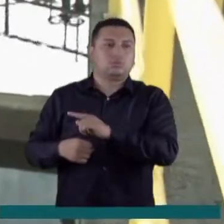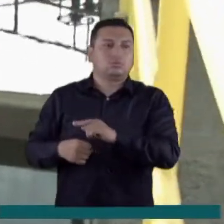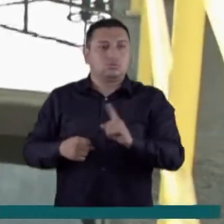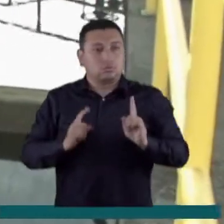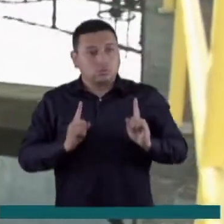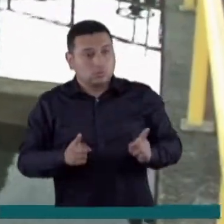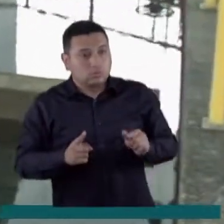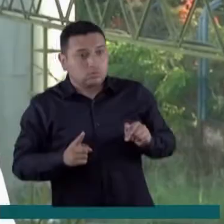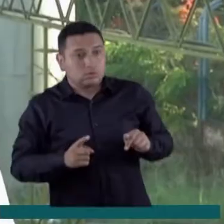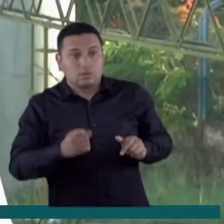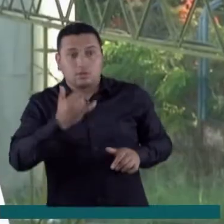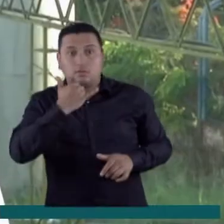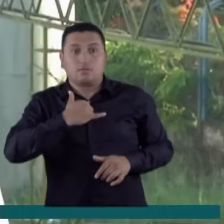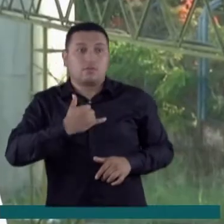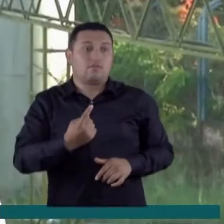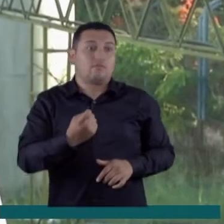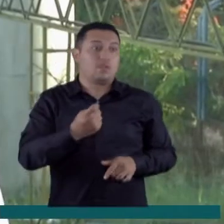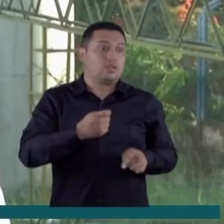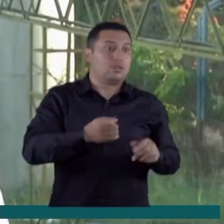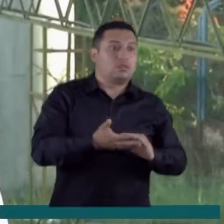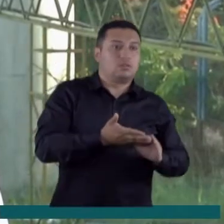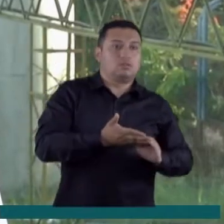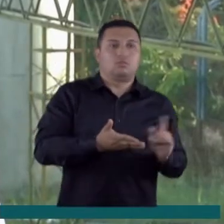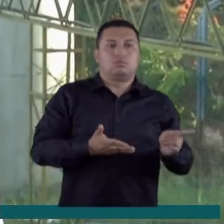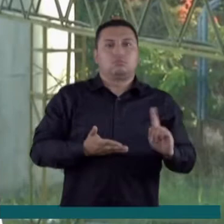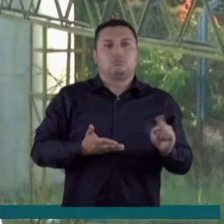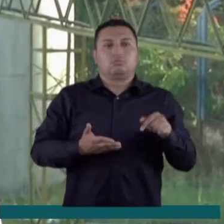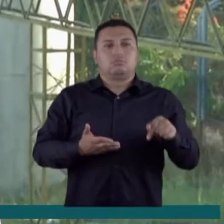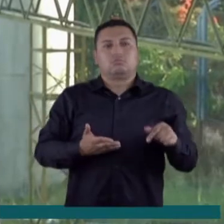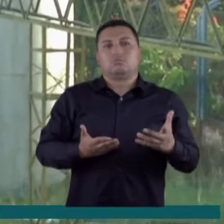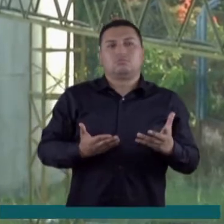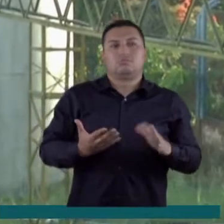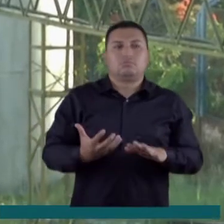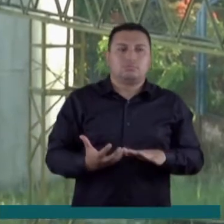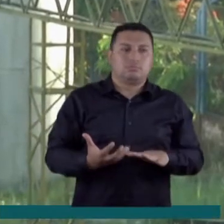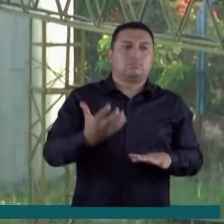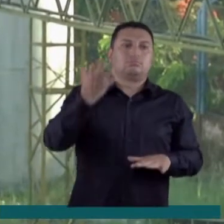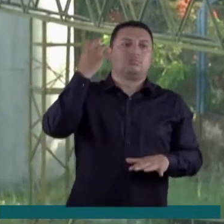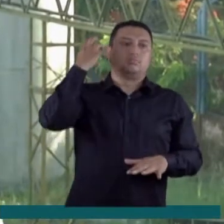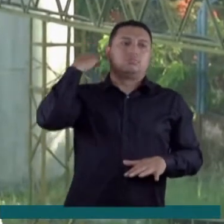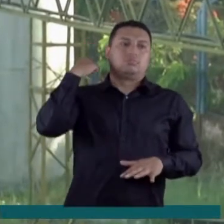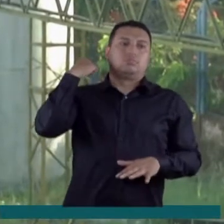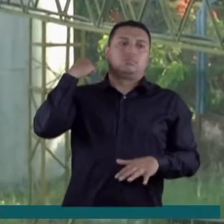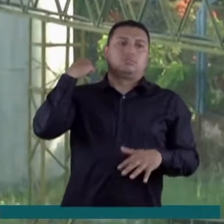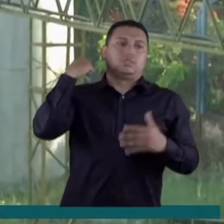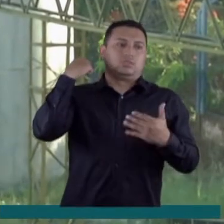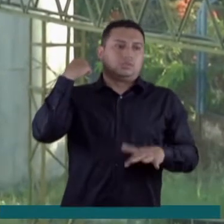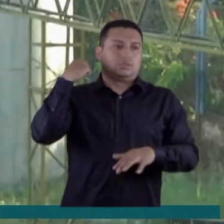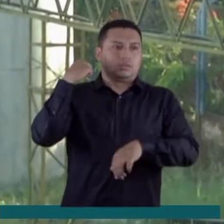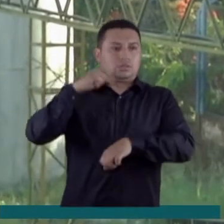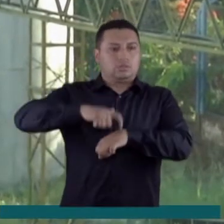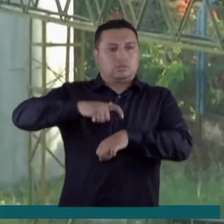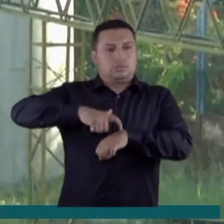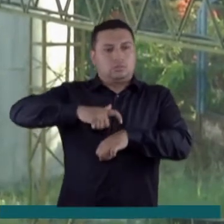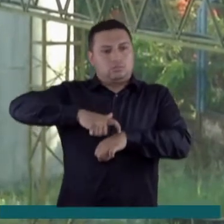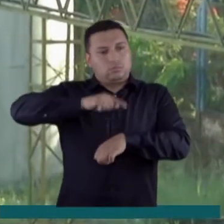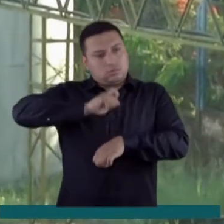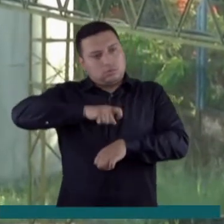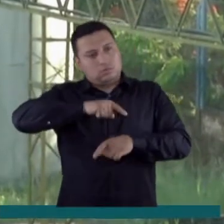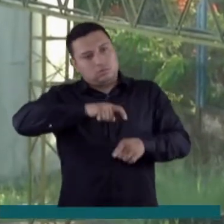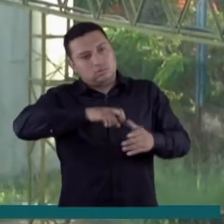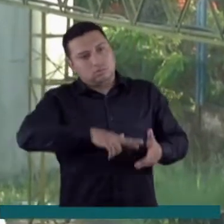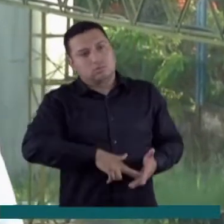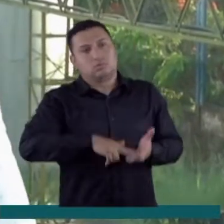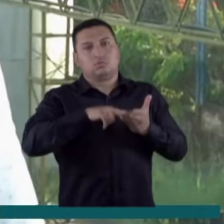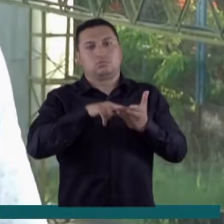sobre esta situación. Pero esto no es por falta de tratamiento, sino dado a que la infraestructura es una infraestructura ya que cumplió su ciclo